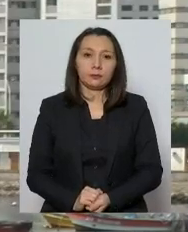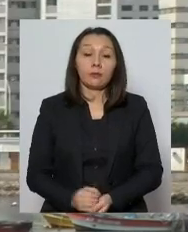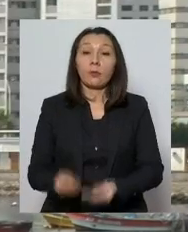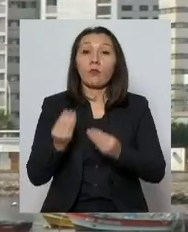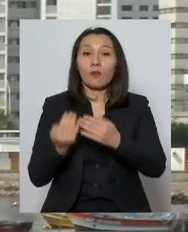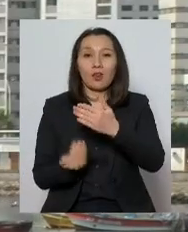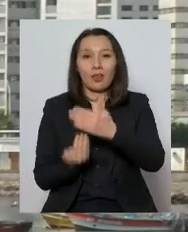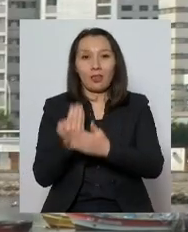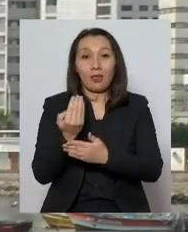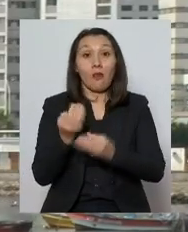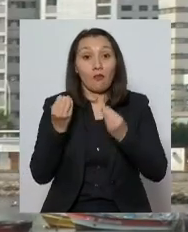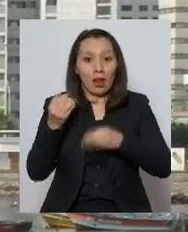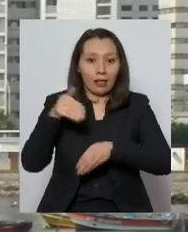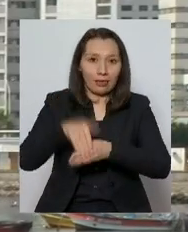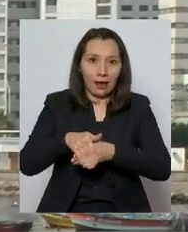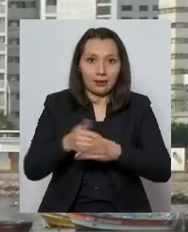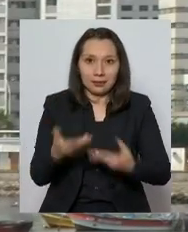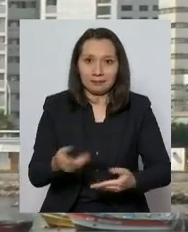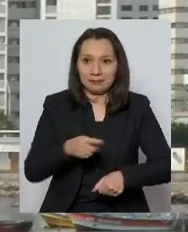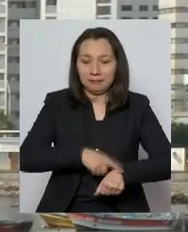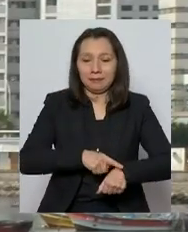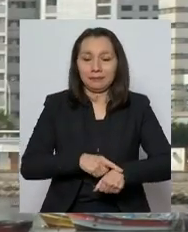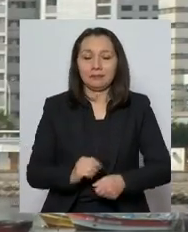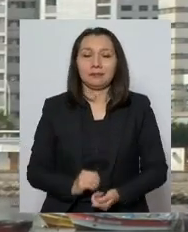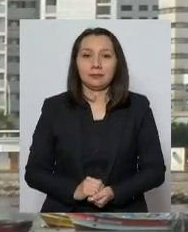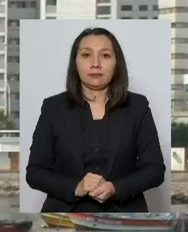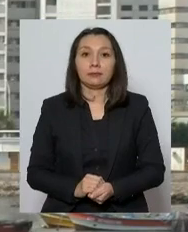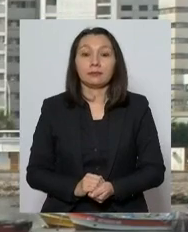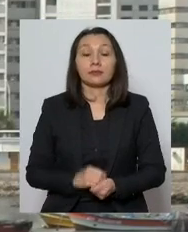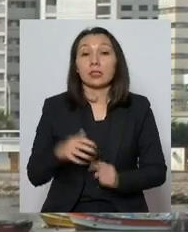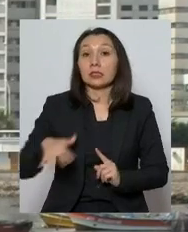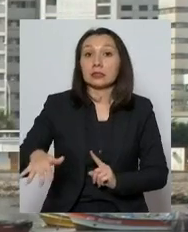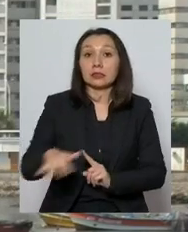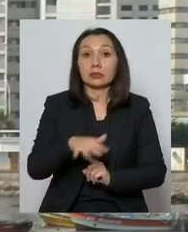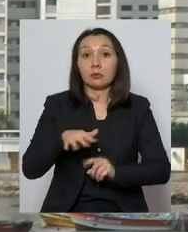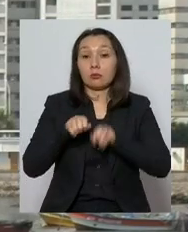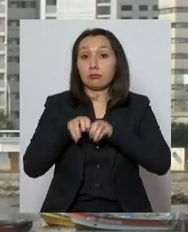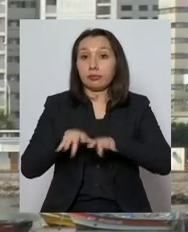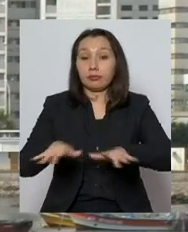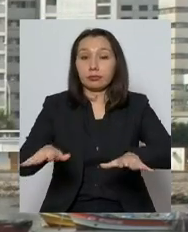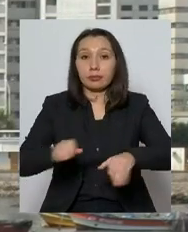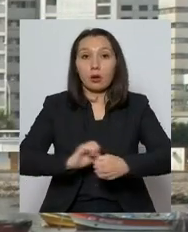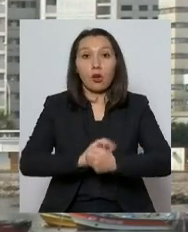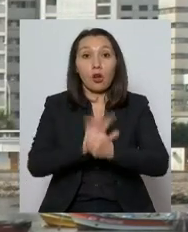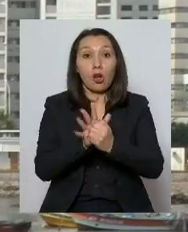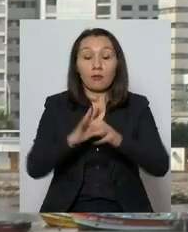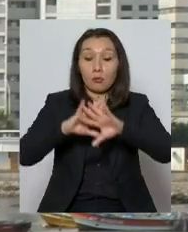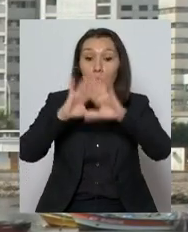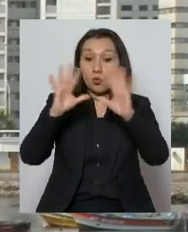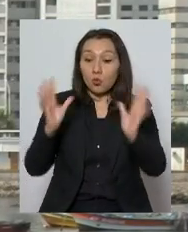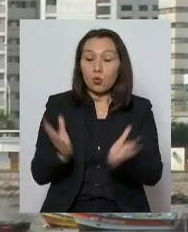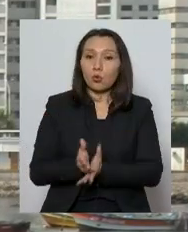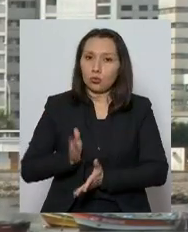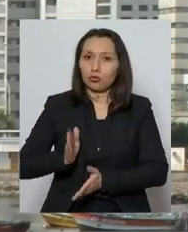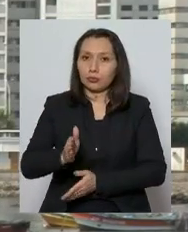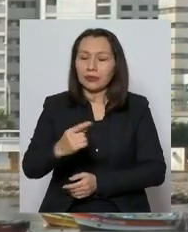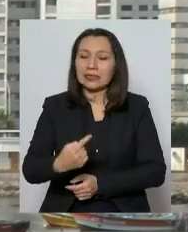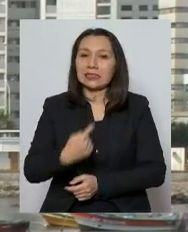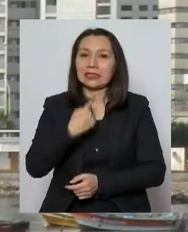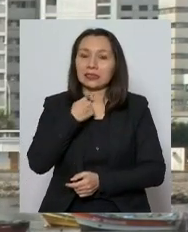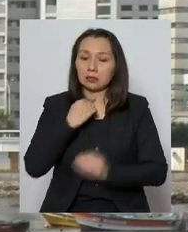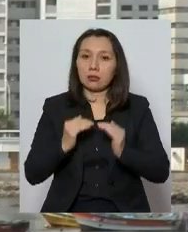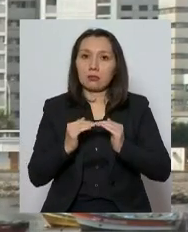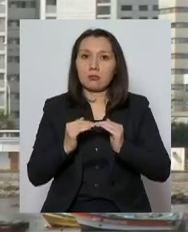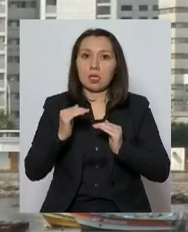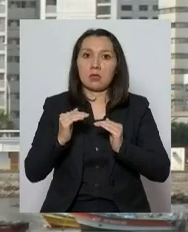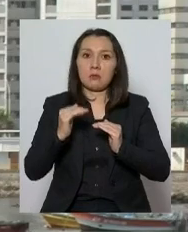Buenos días, buenas tardes. La situación de la pandemia por coronavirus a nivel mundial sigue afectando y sigue